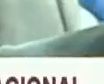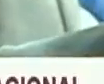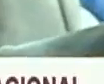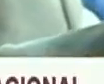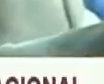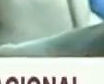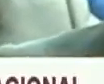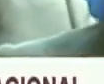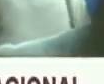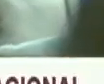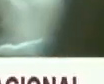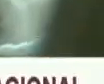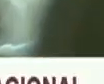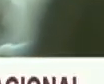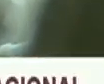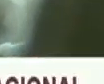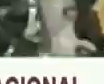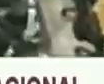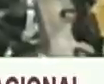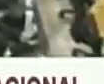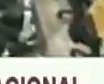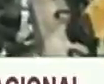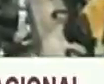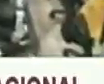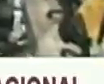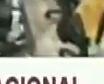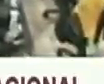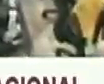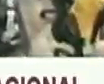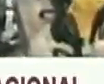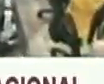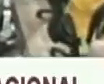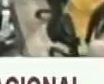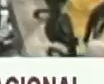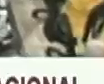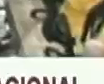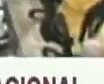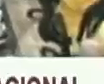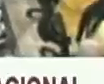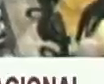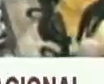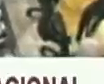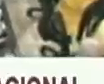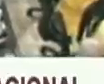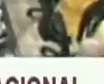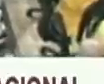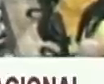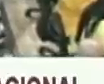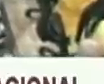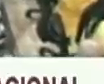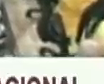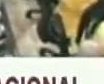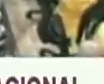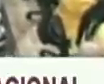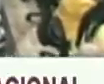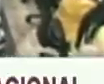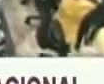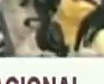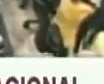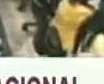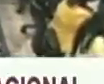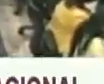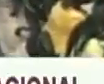grandes éxitos y grandes alegrías a la población. El éxito ha marcado a todos los proyectos emprendidos por Serenata